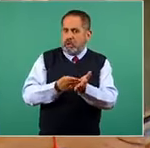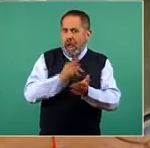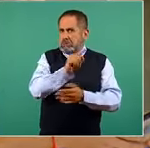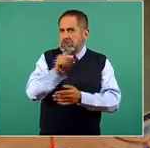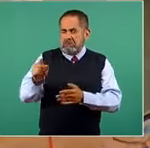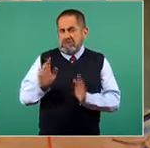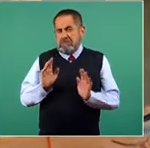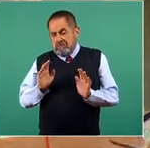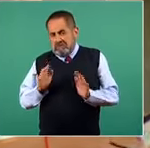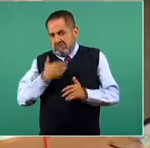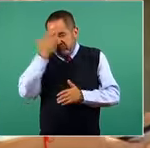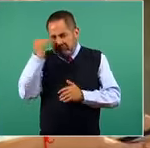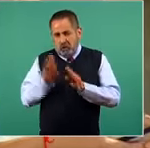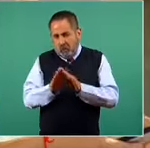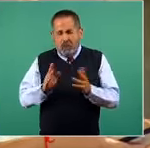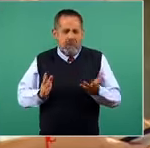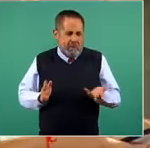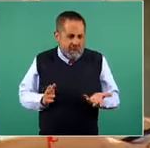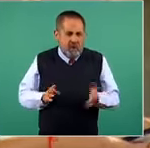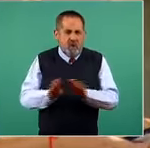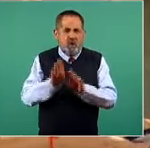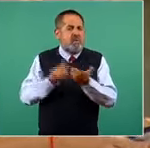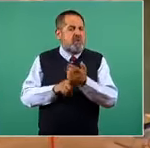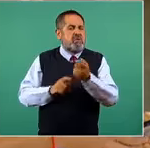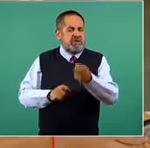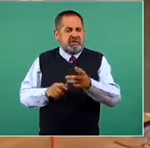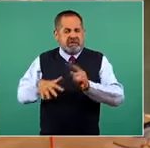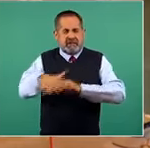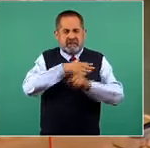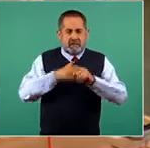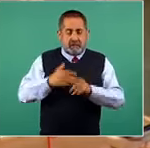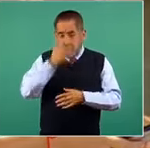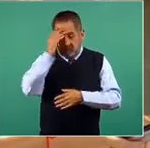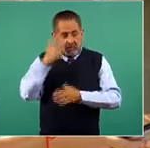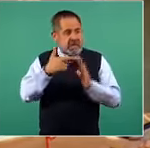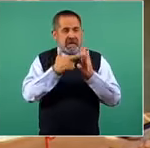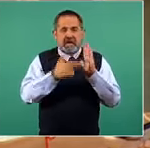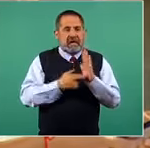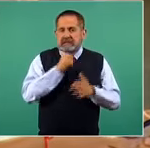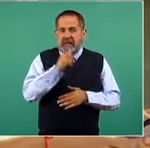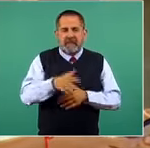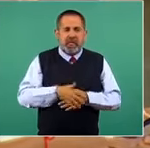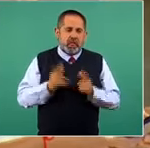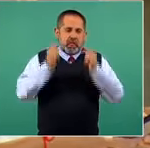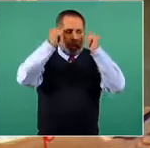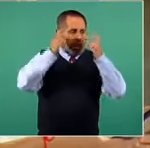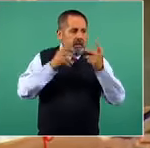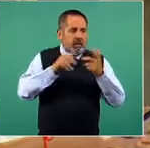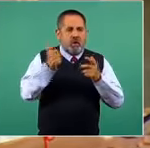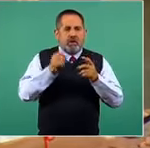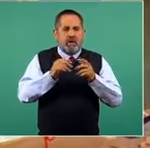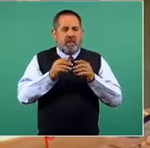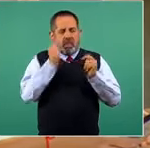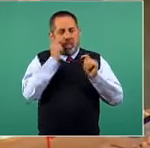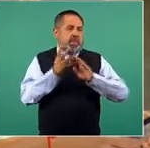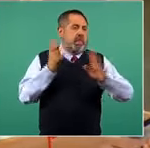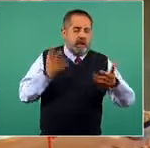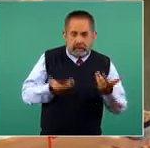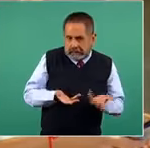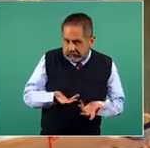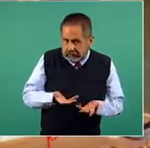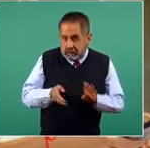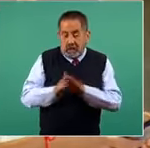o cómo se va a trabajar en esta área, porque no se siguieron precisamente estos protocolos sanitarios, y sobre todo que estábamos hablando